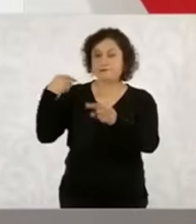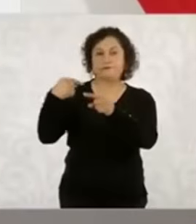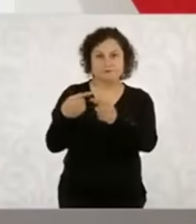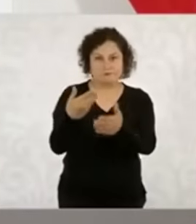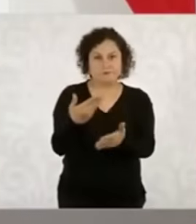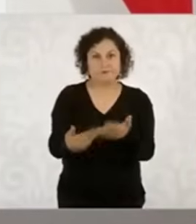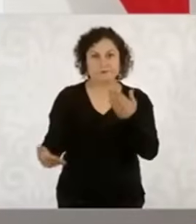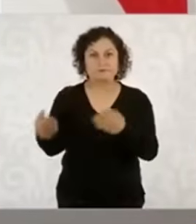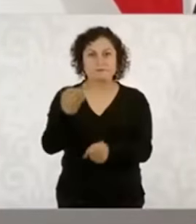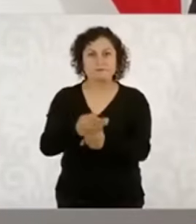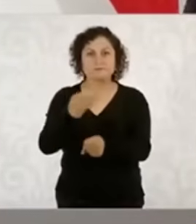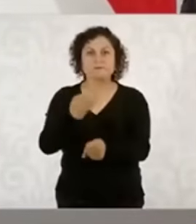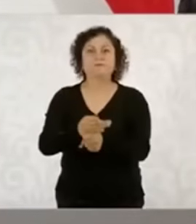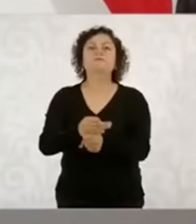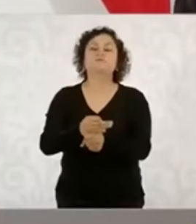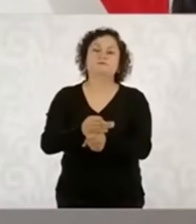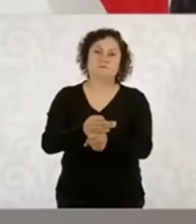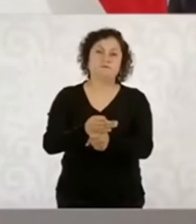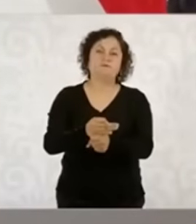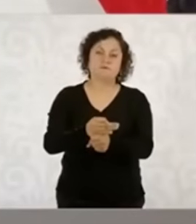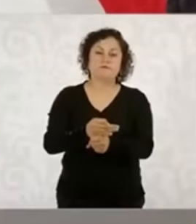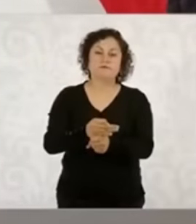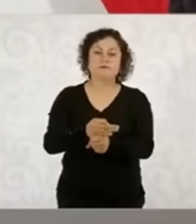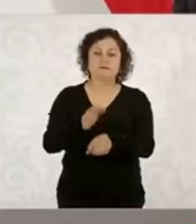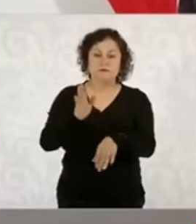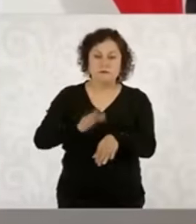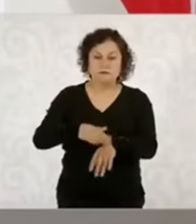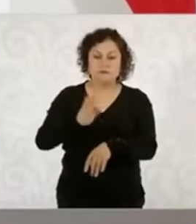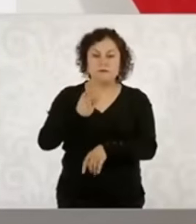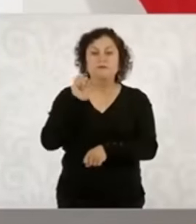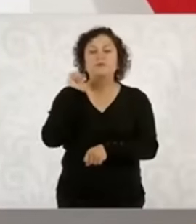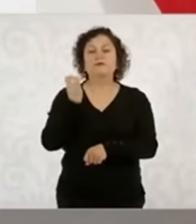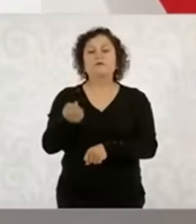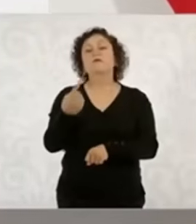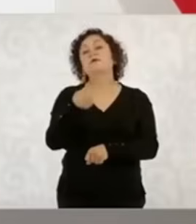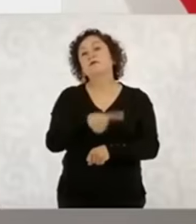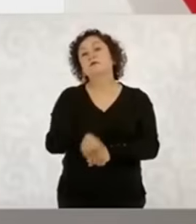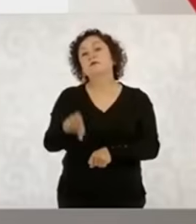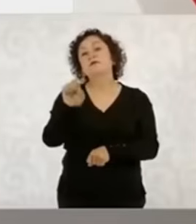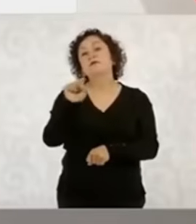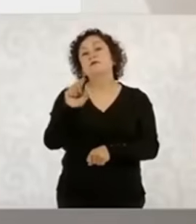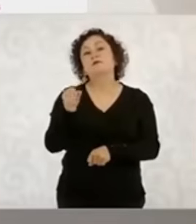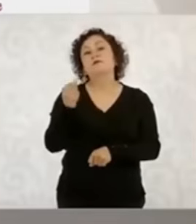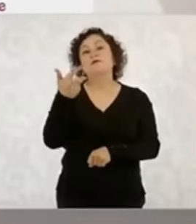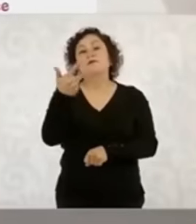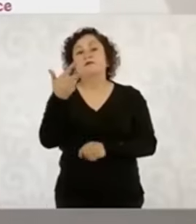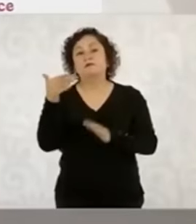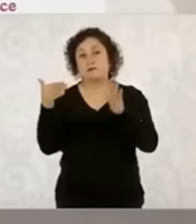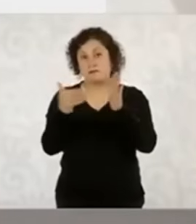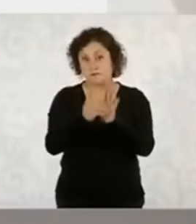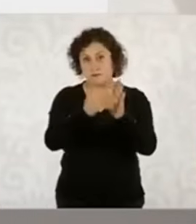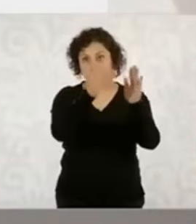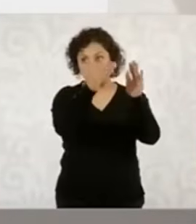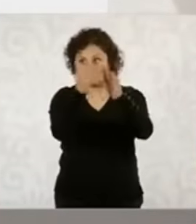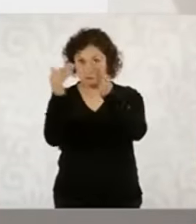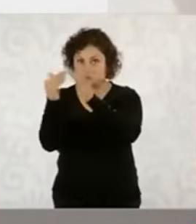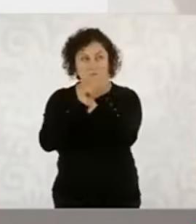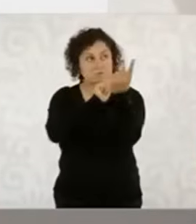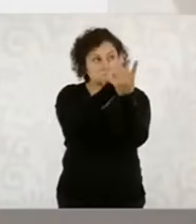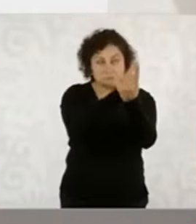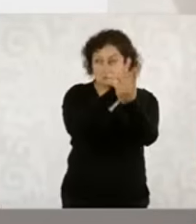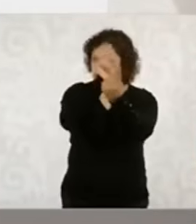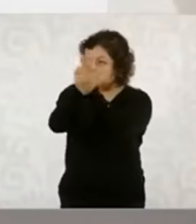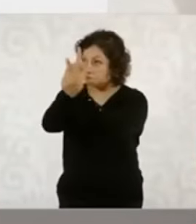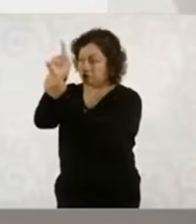20%. Hemos censado 168.000 viviendas. La que sigue, por favor. De